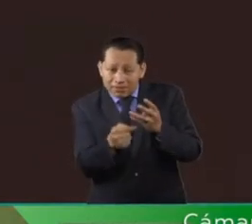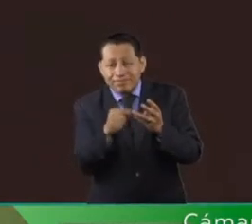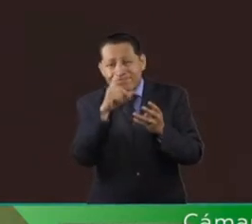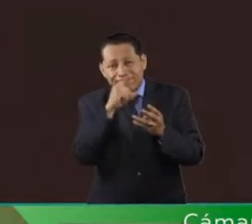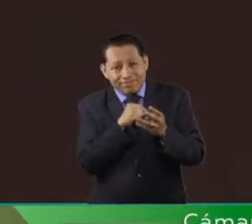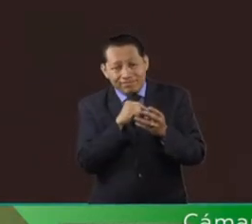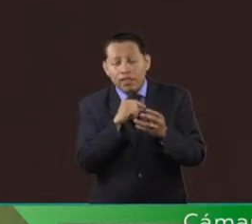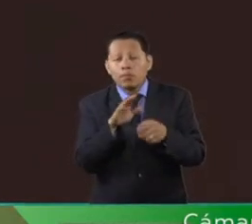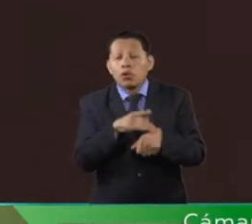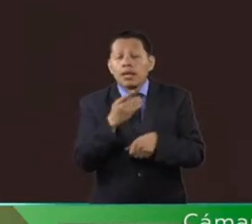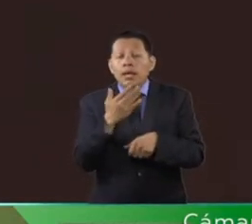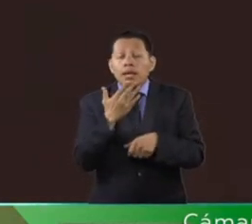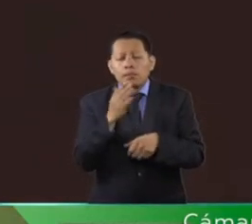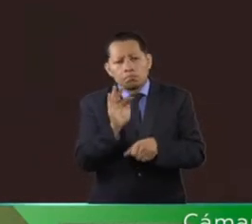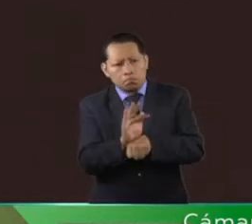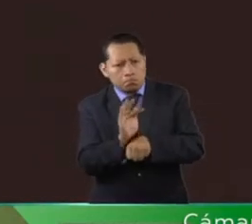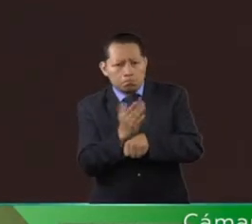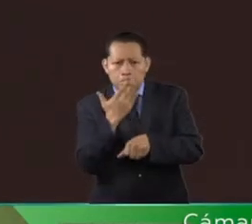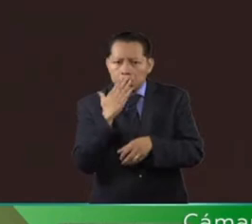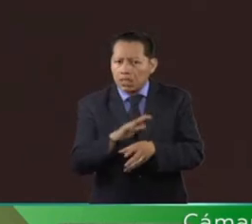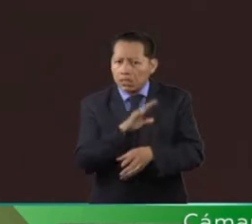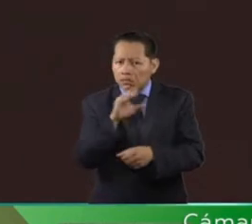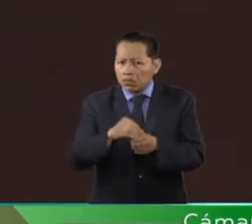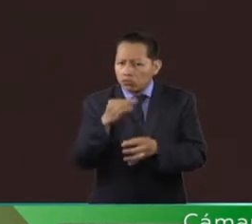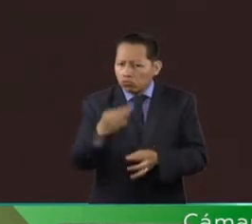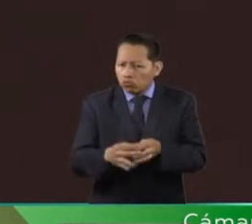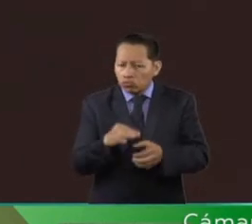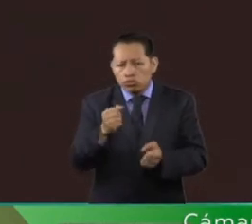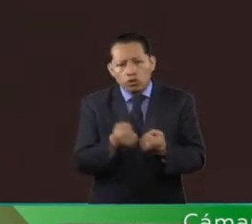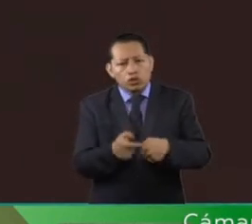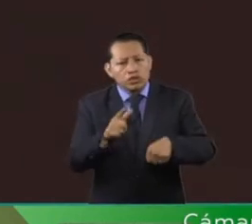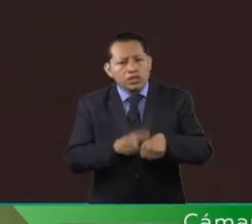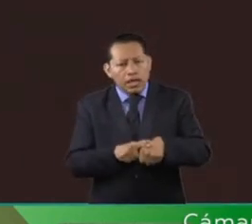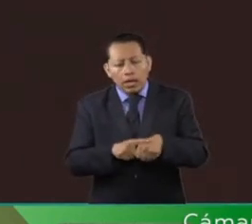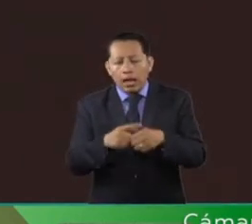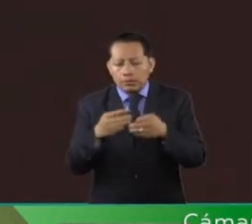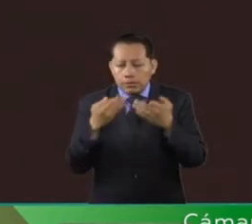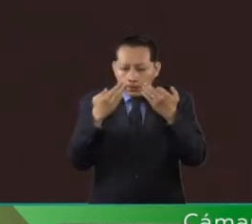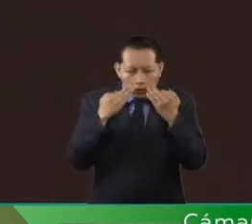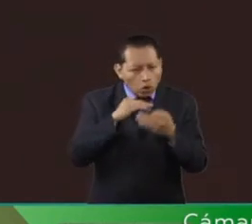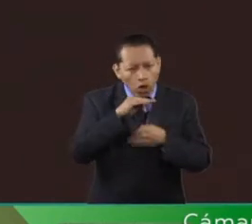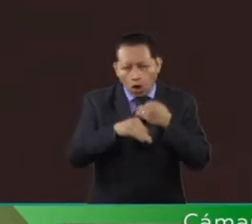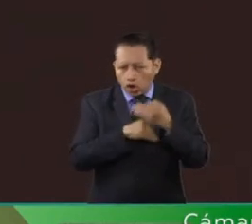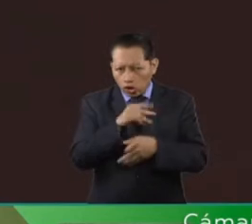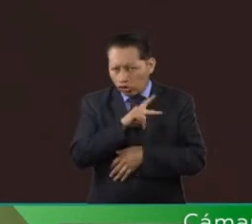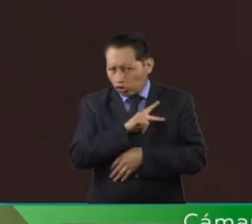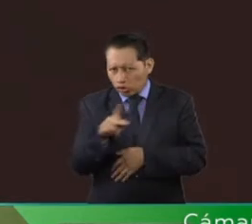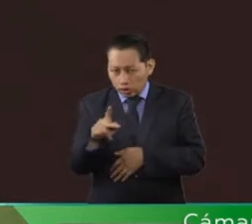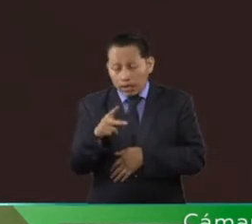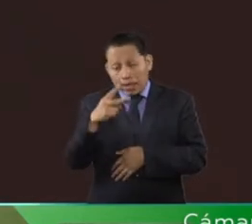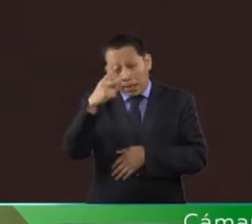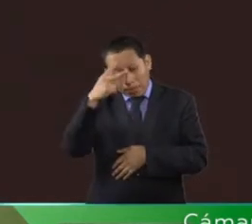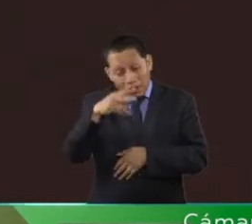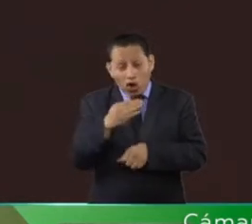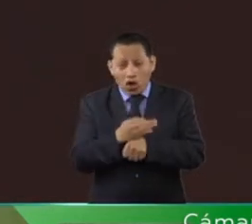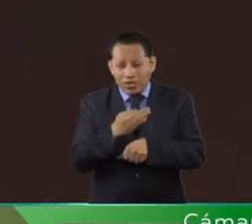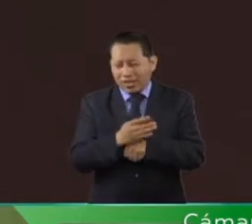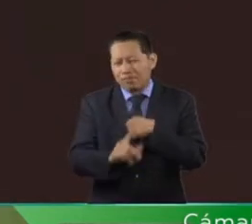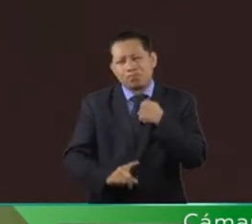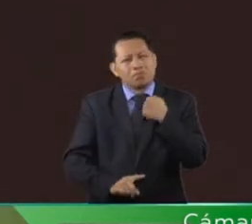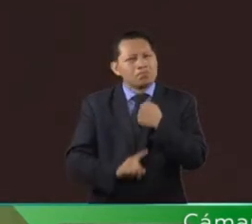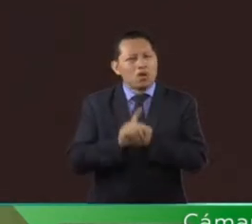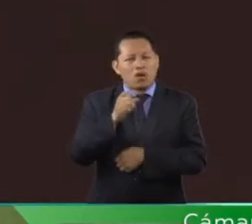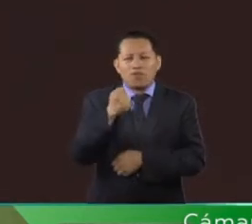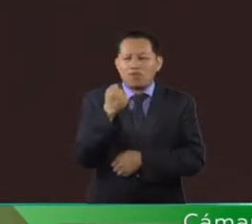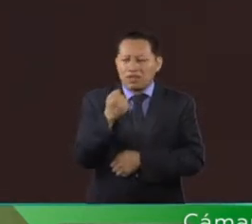social se mide en el acceso a los servicios básicos para todas y todas. Al concluir este sexenio, México hereda una crisis